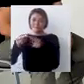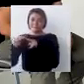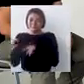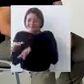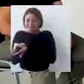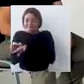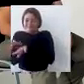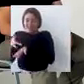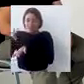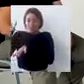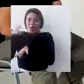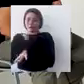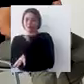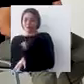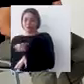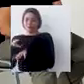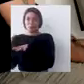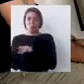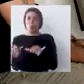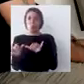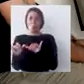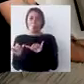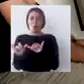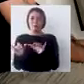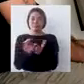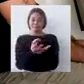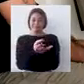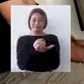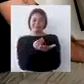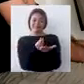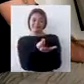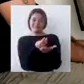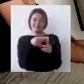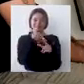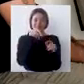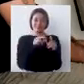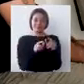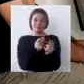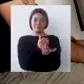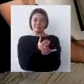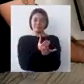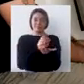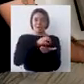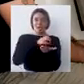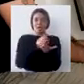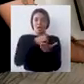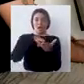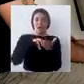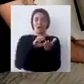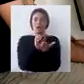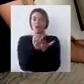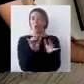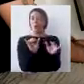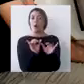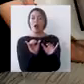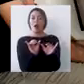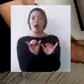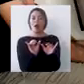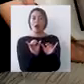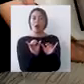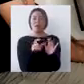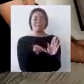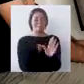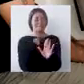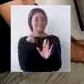característica y es que son sólidos que tienen todas las caras compuestas por un mismo polígono. Eso, para